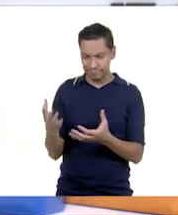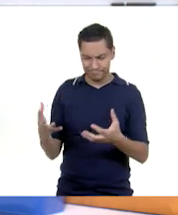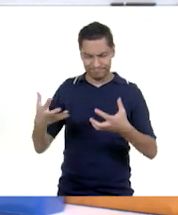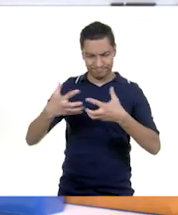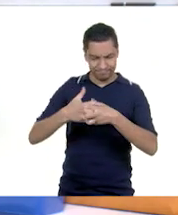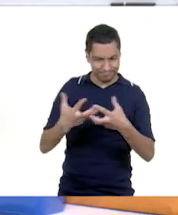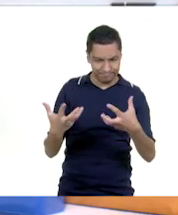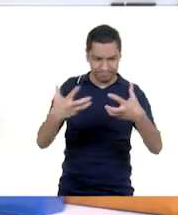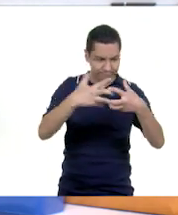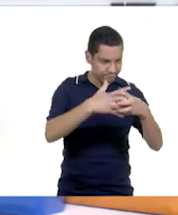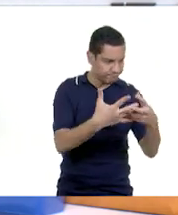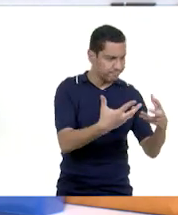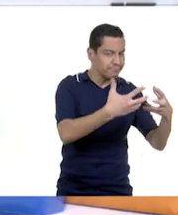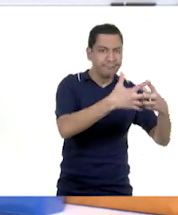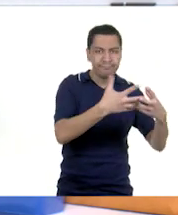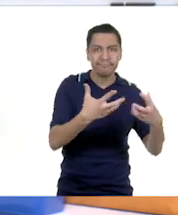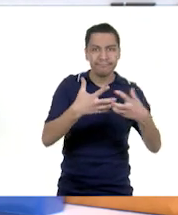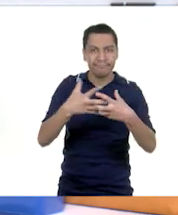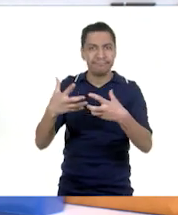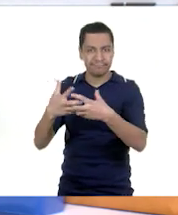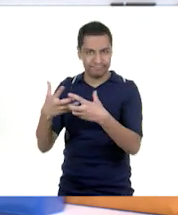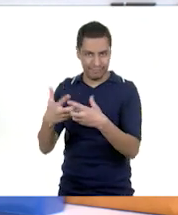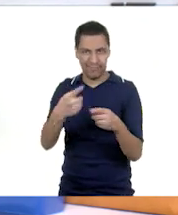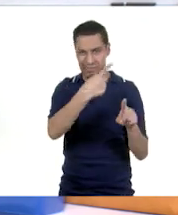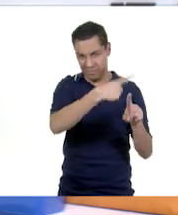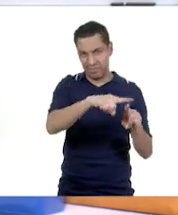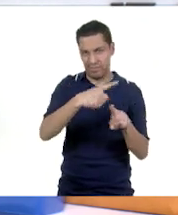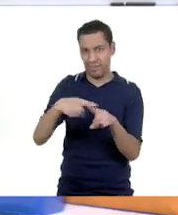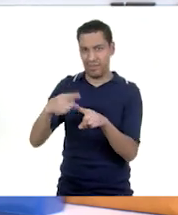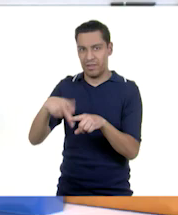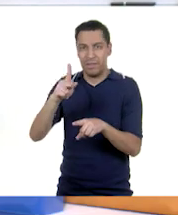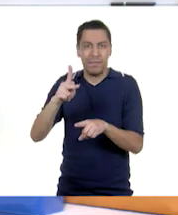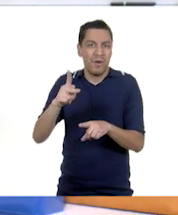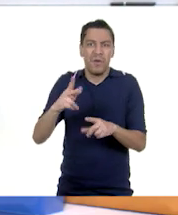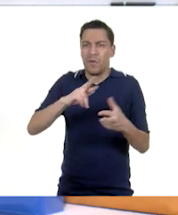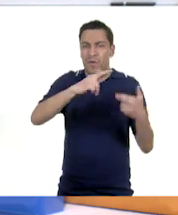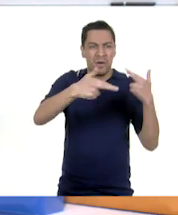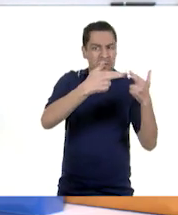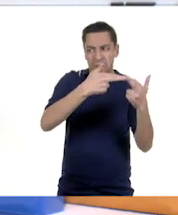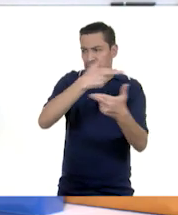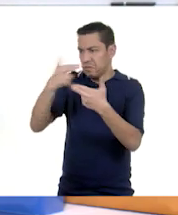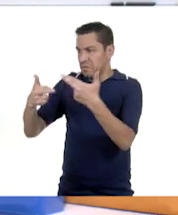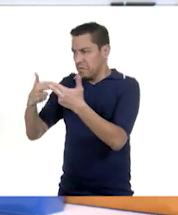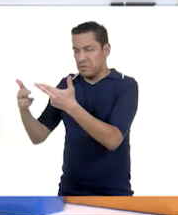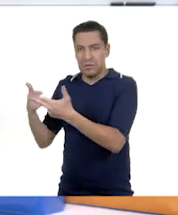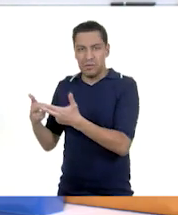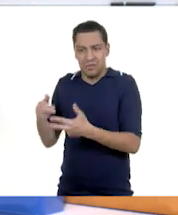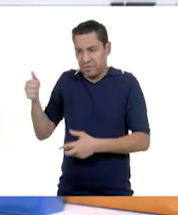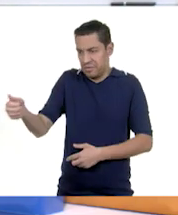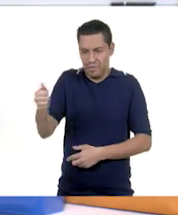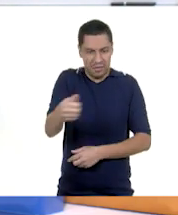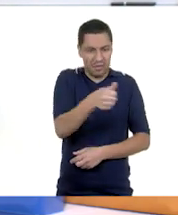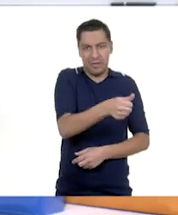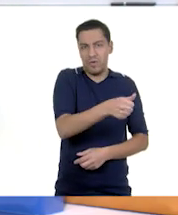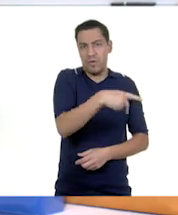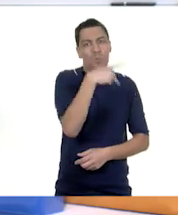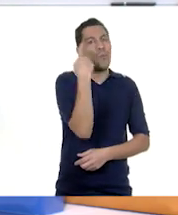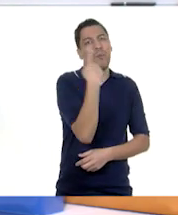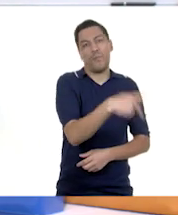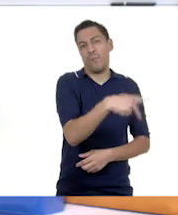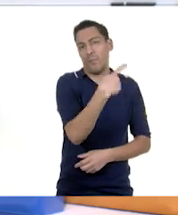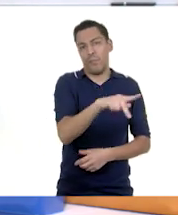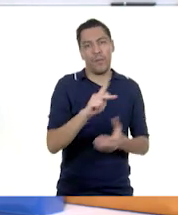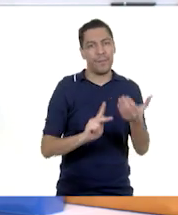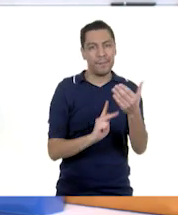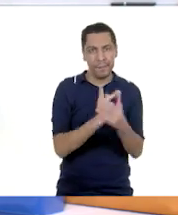van haciendo probablemente variedades de esa planta que era endémica de un lugar, que quiere decir que solamente era propia